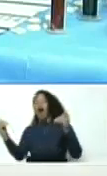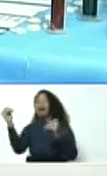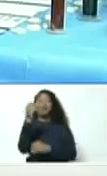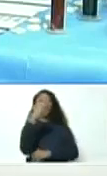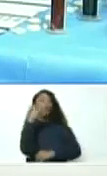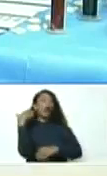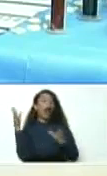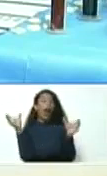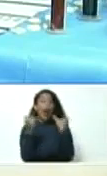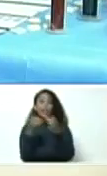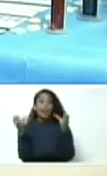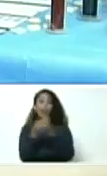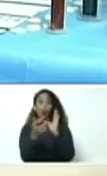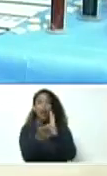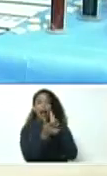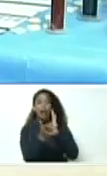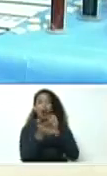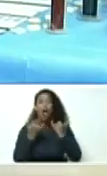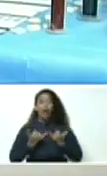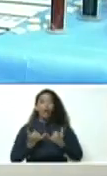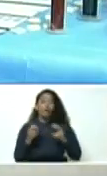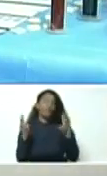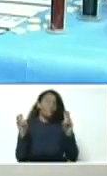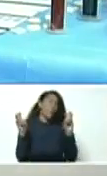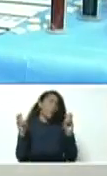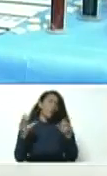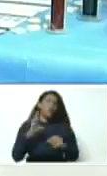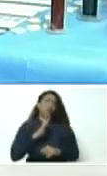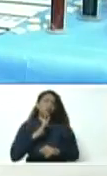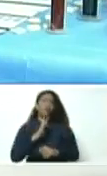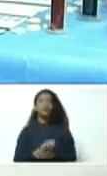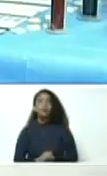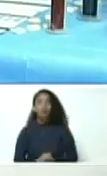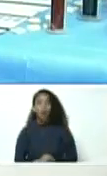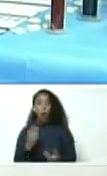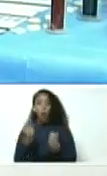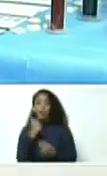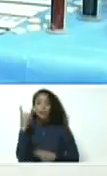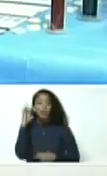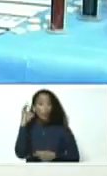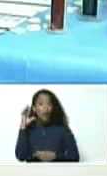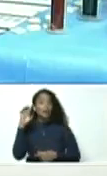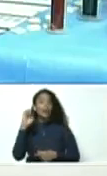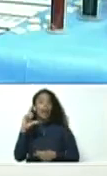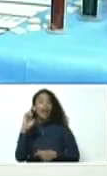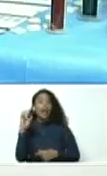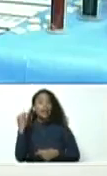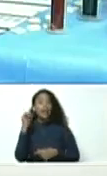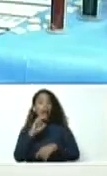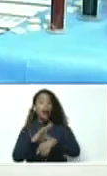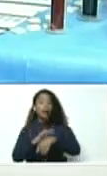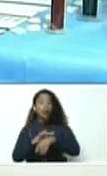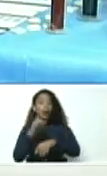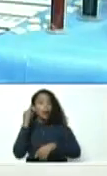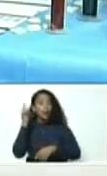equipos, de técnicas, como decía la doctora Selenia Jaime también, la más alta gama